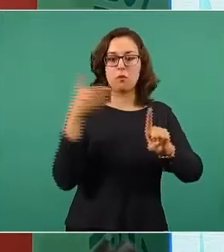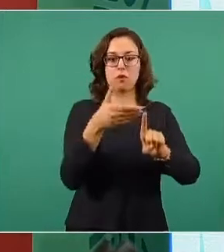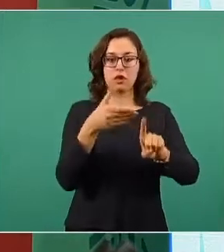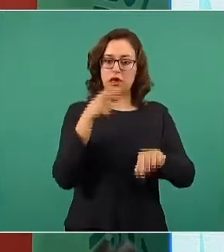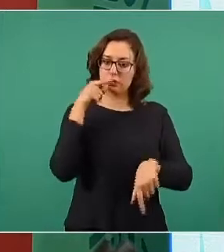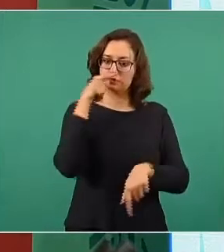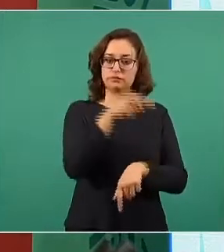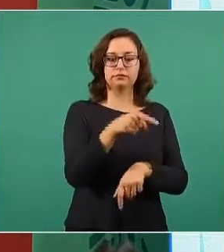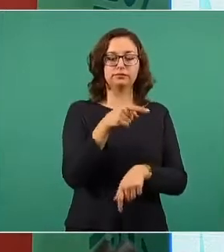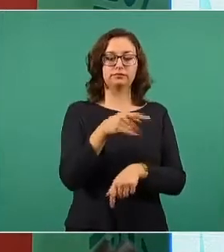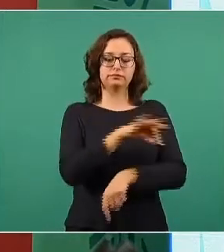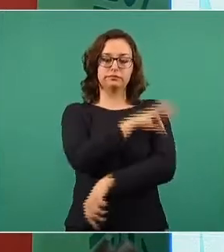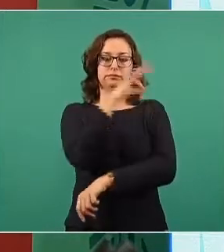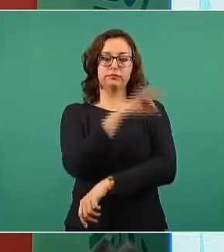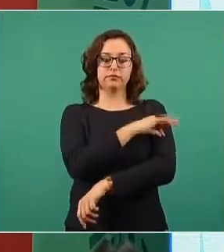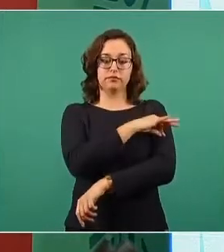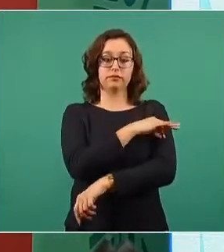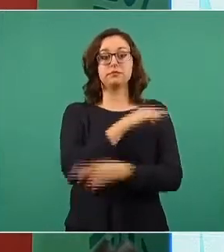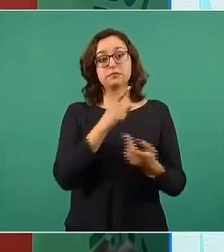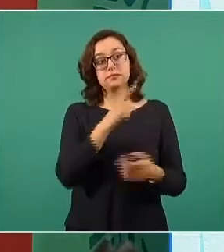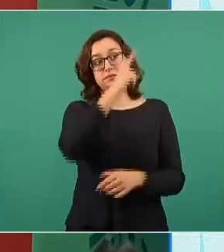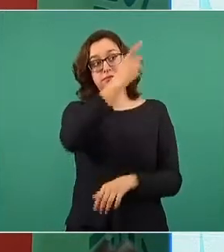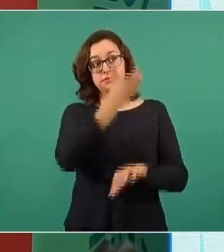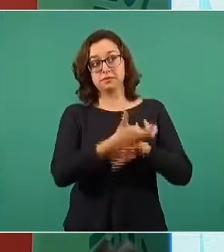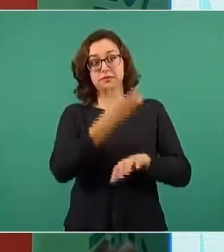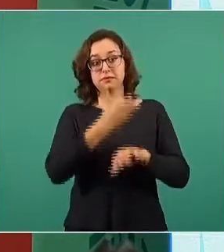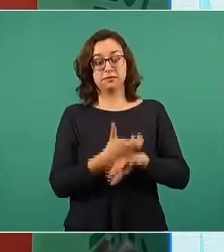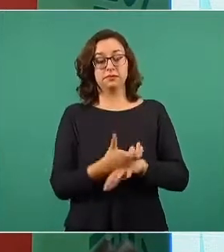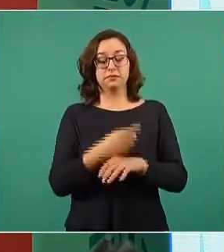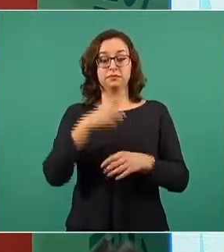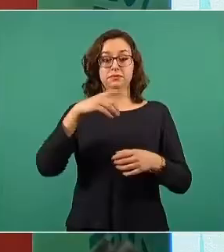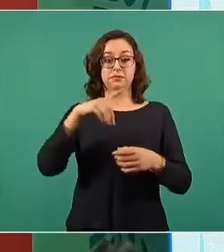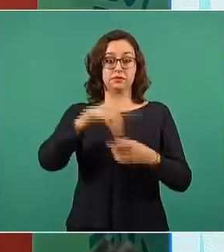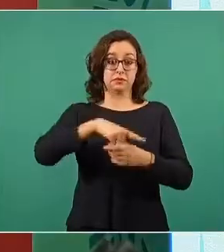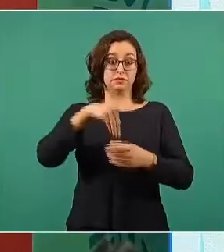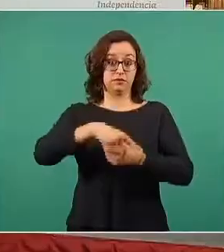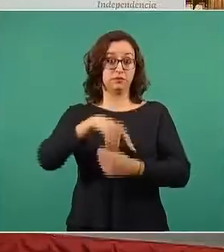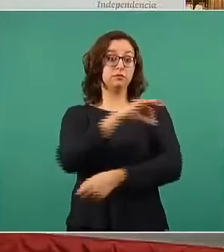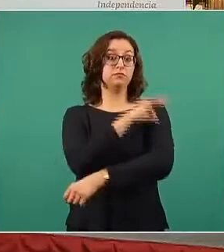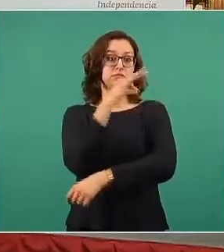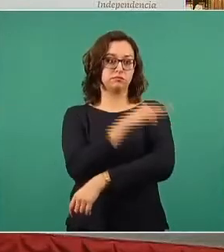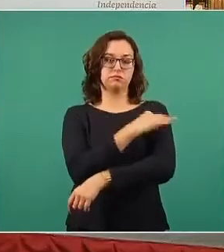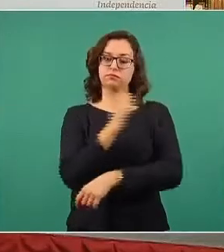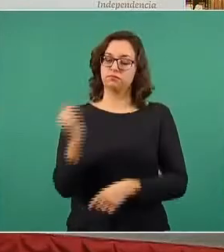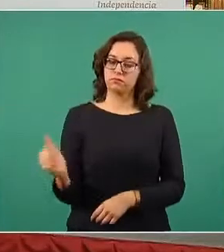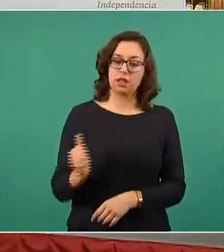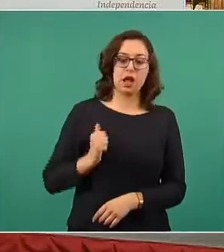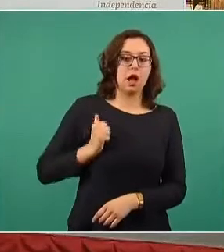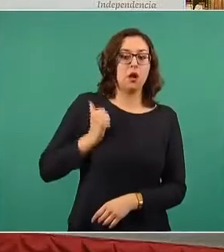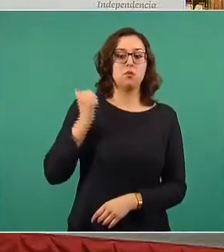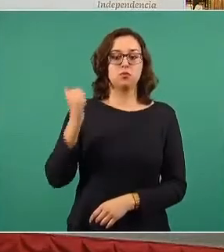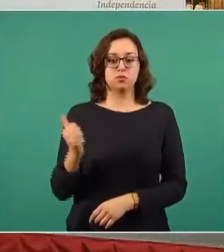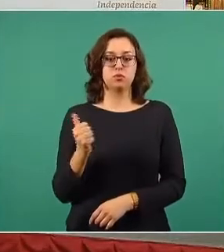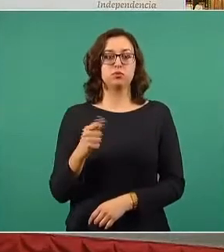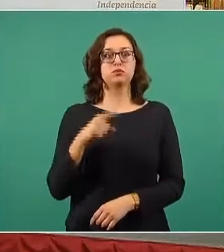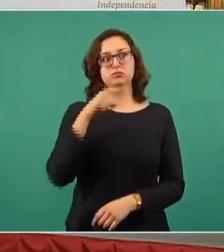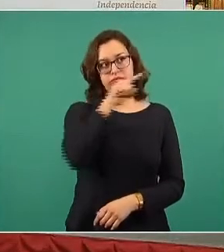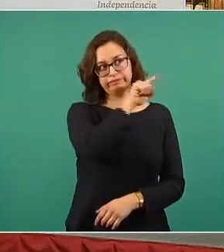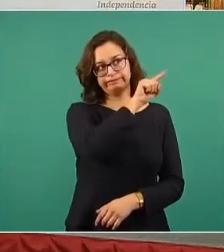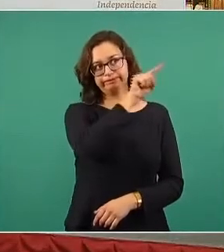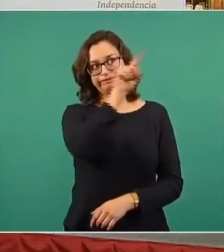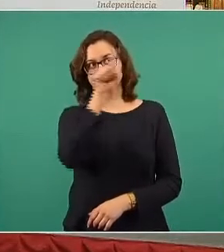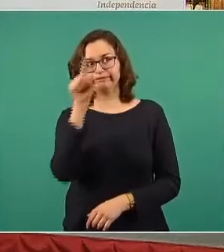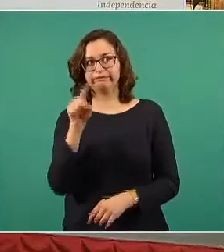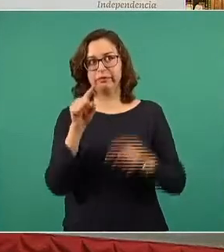zona y vamos a aprovechar justamente este donativo para tener la cobertura de una parte sustancial